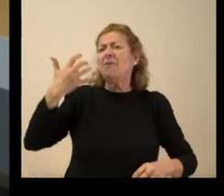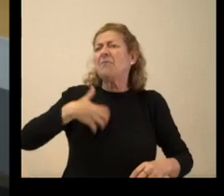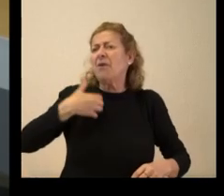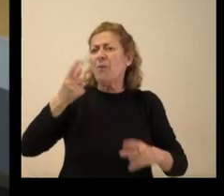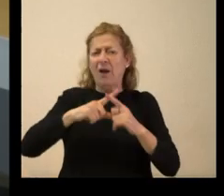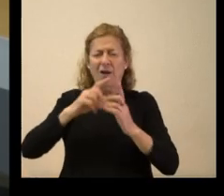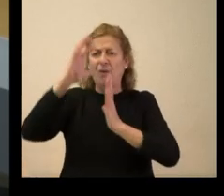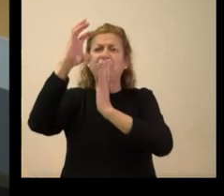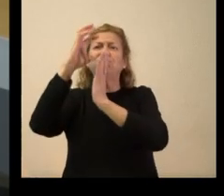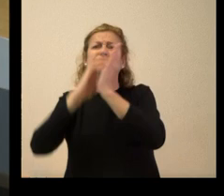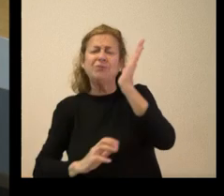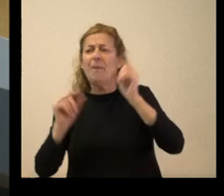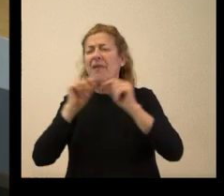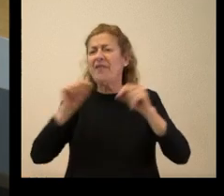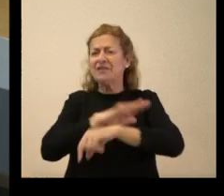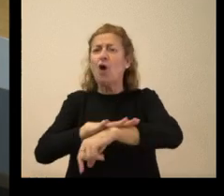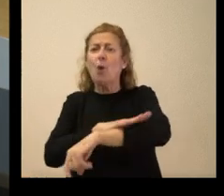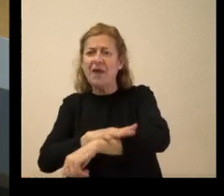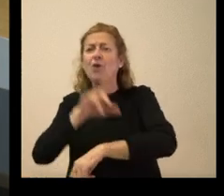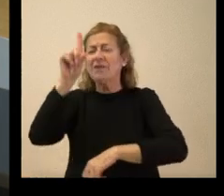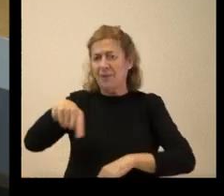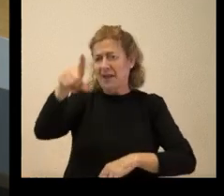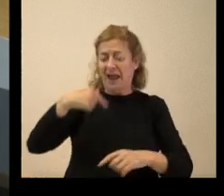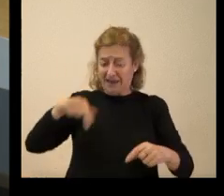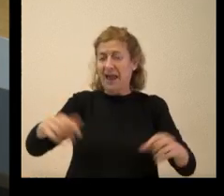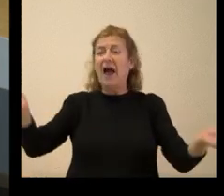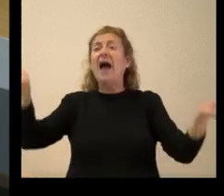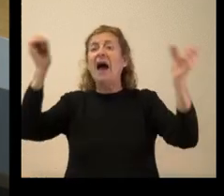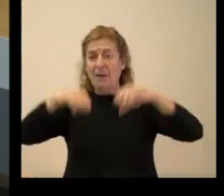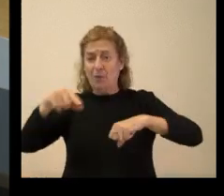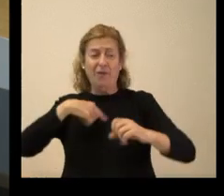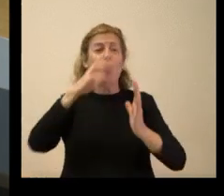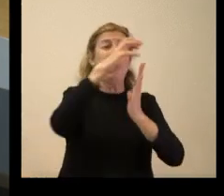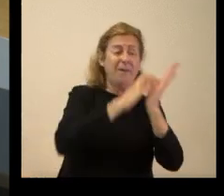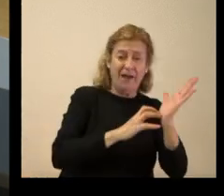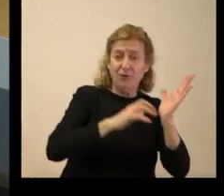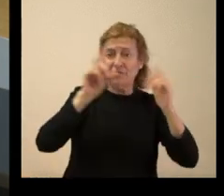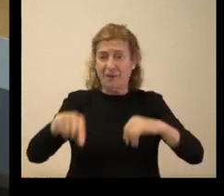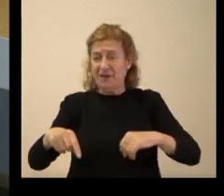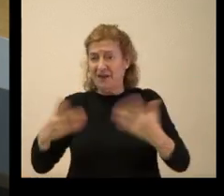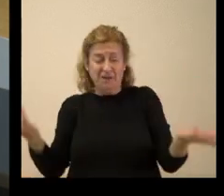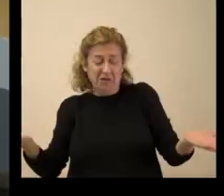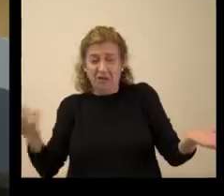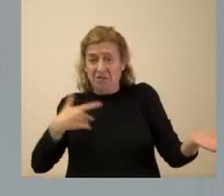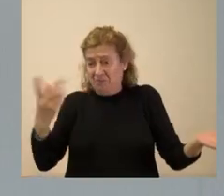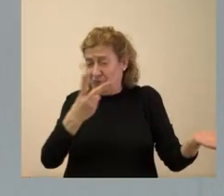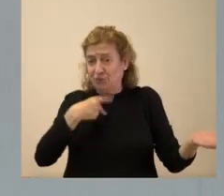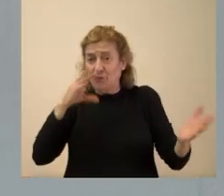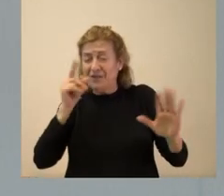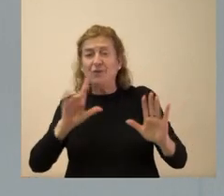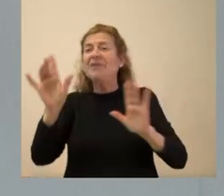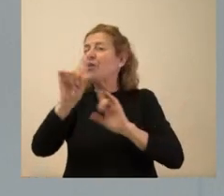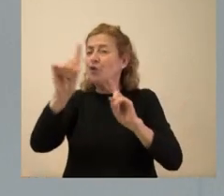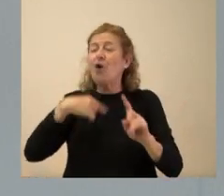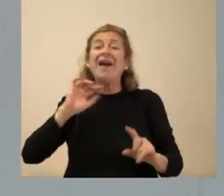de recaudación por parte de las medidas del gobierno y a la vez aprobar en la comunidad más rebajas impositivas que conllevarían pues menos ingresos No no